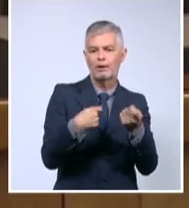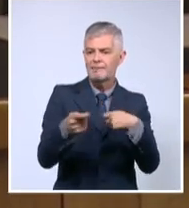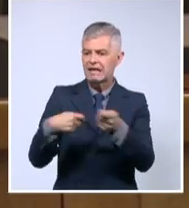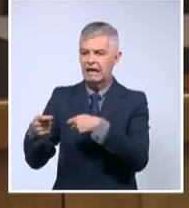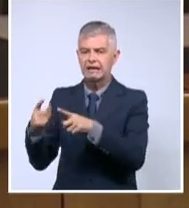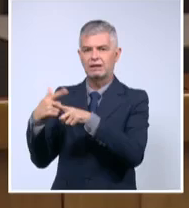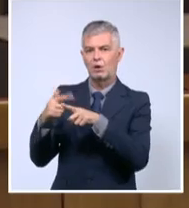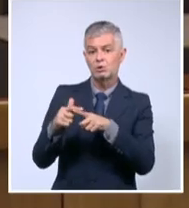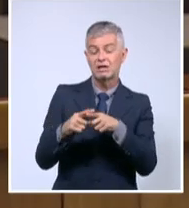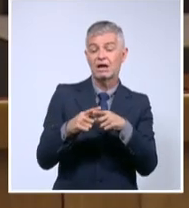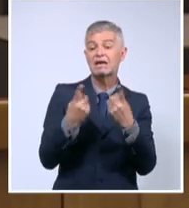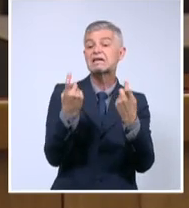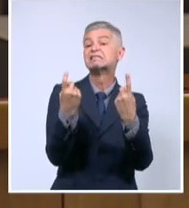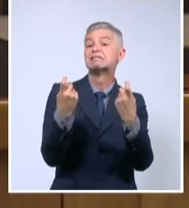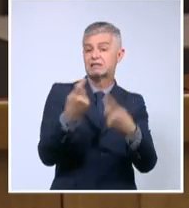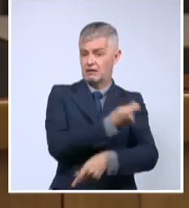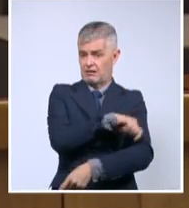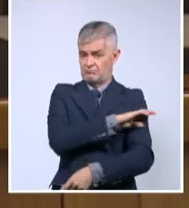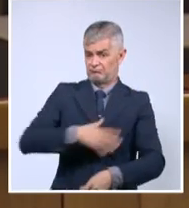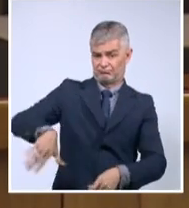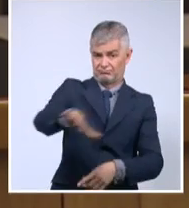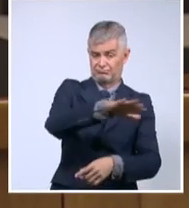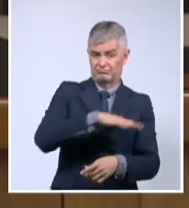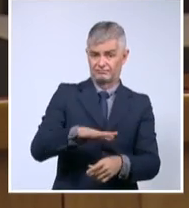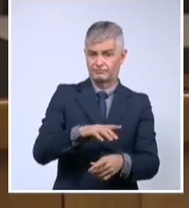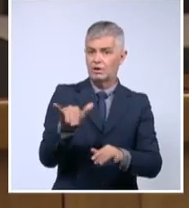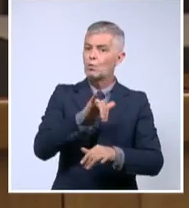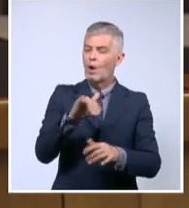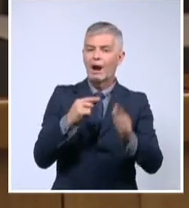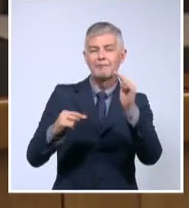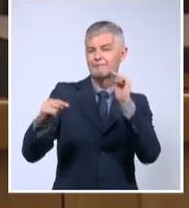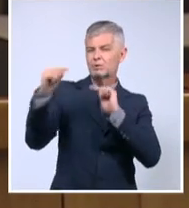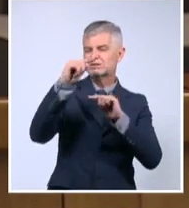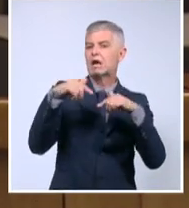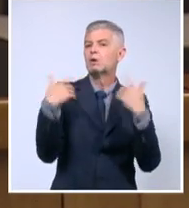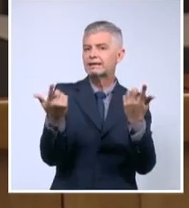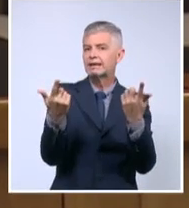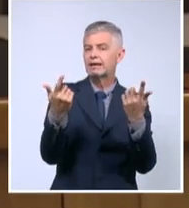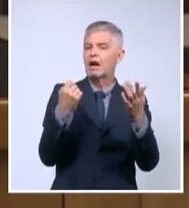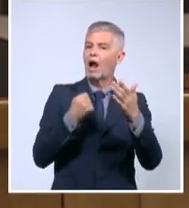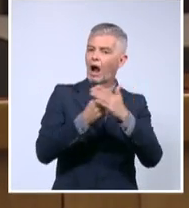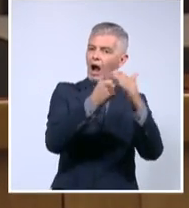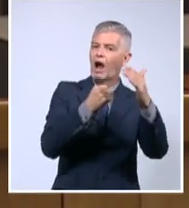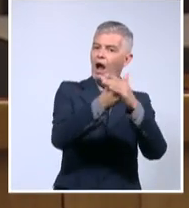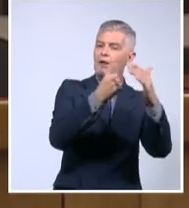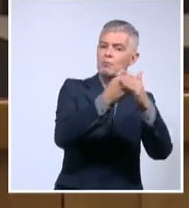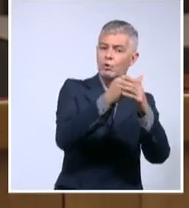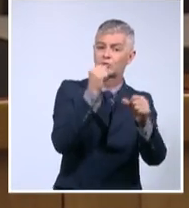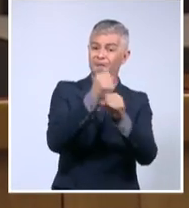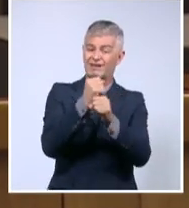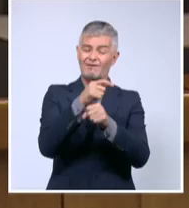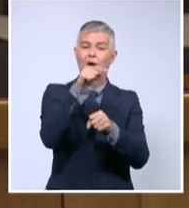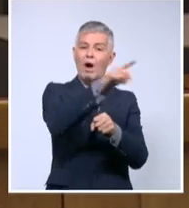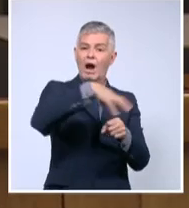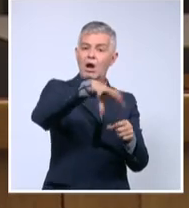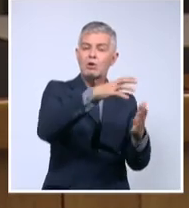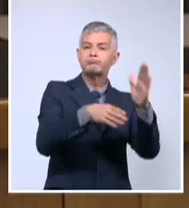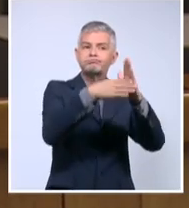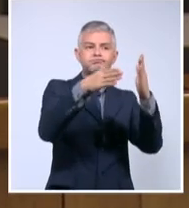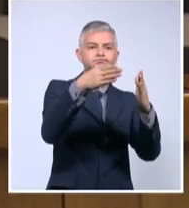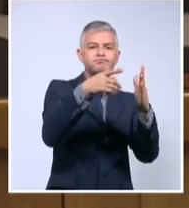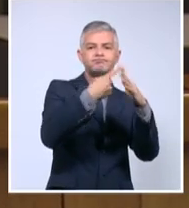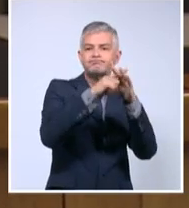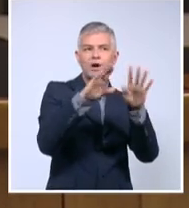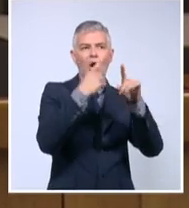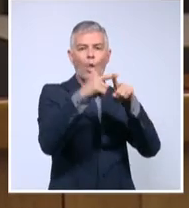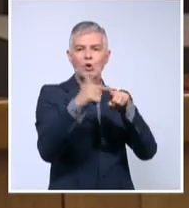de amplia demanda. Se priorizará igualmente el impulso a las inversiones en la Zona Especial de Desarrollo Mariel y el